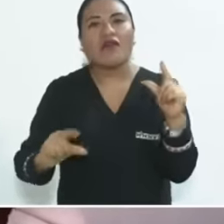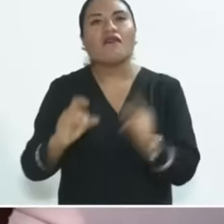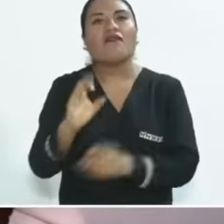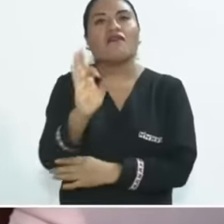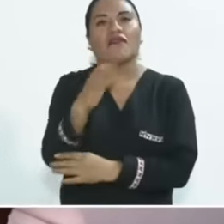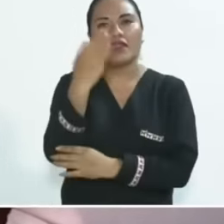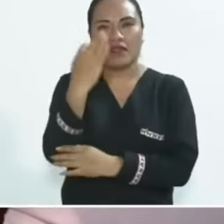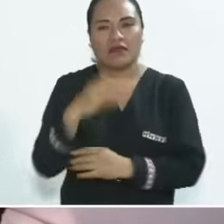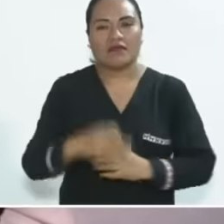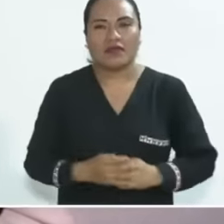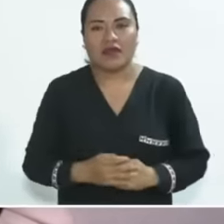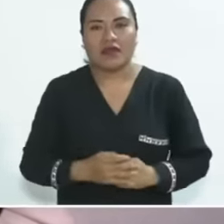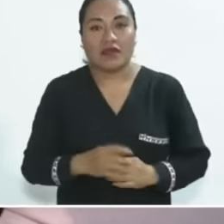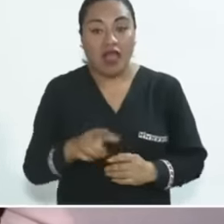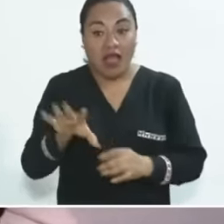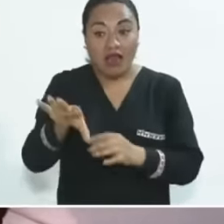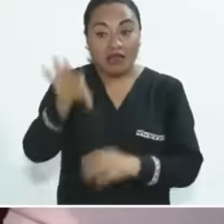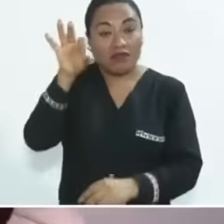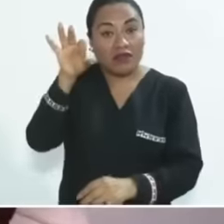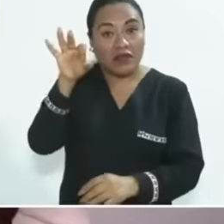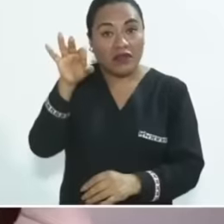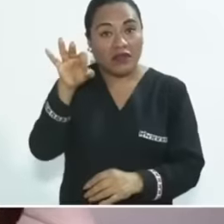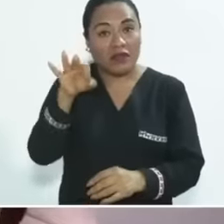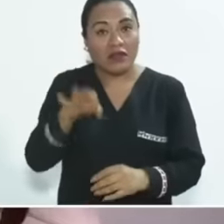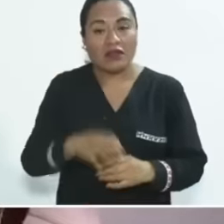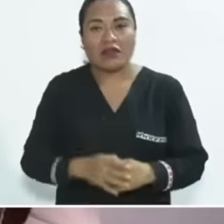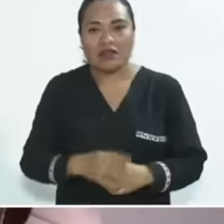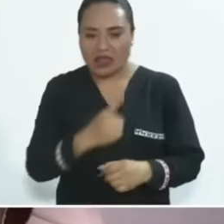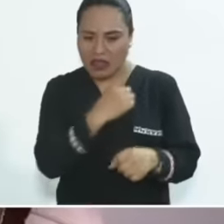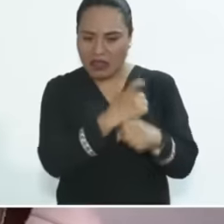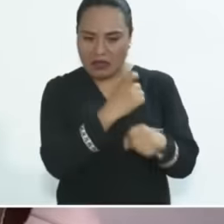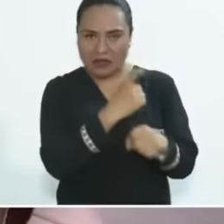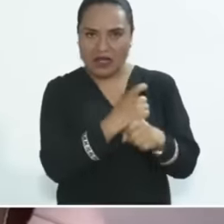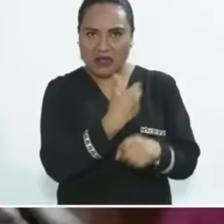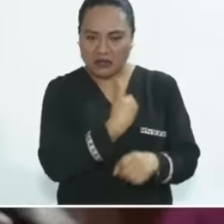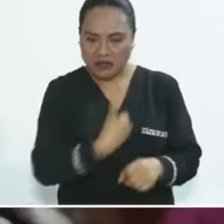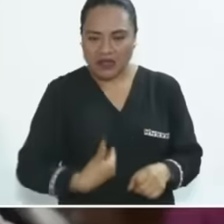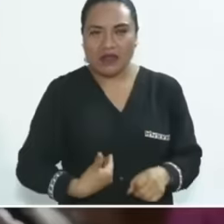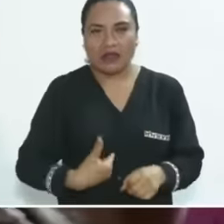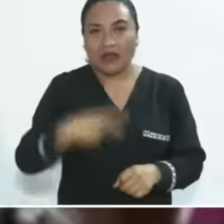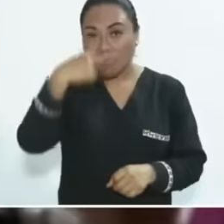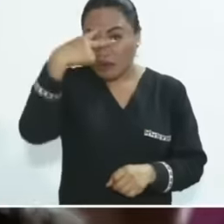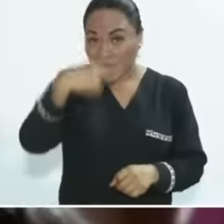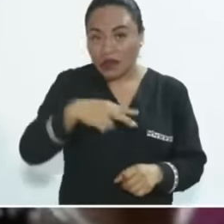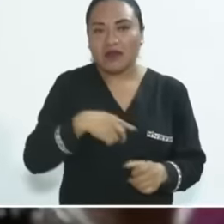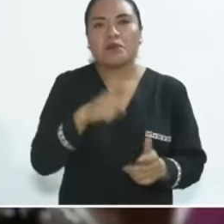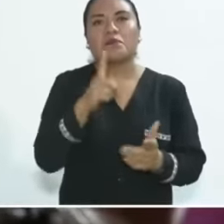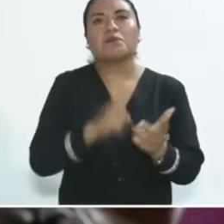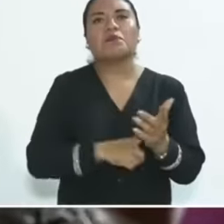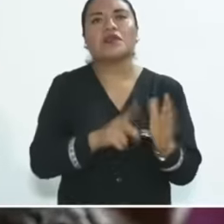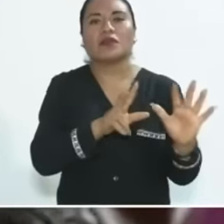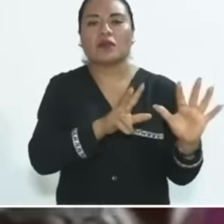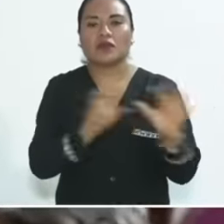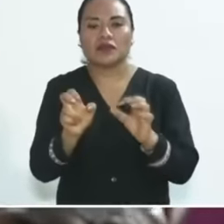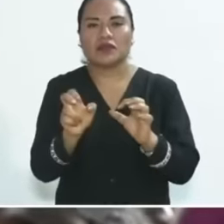y se elige al primer presidente de México en